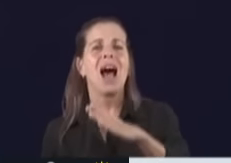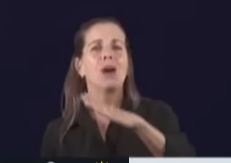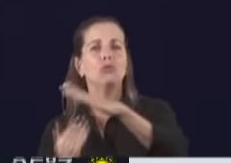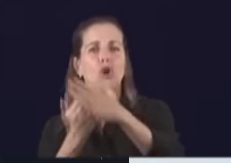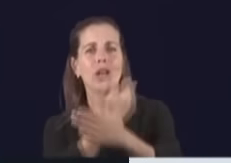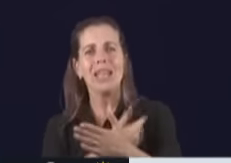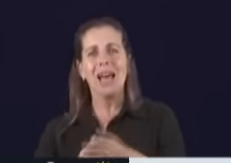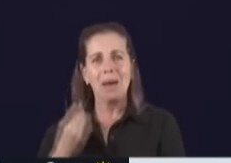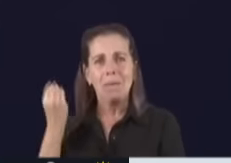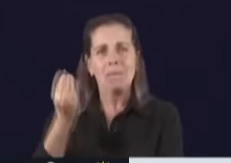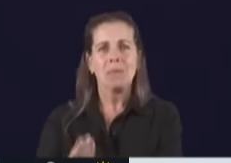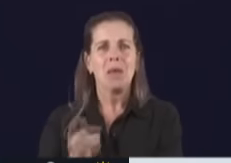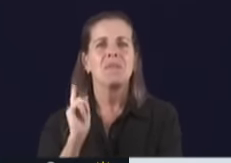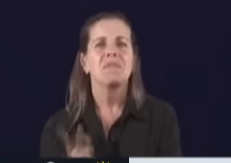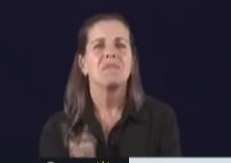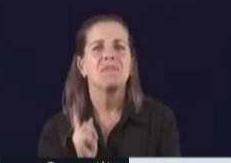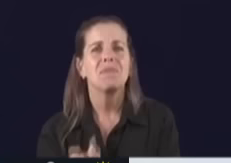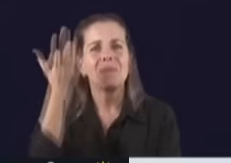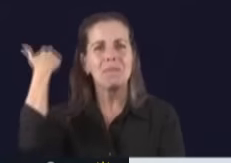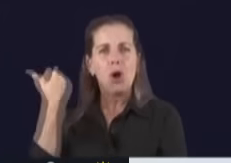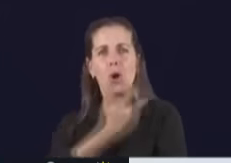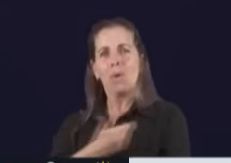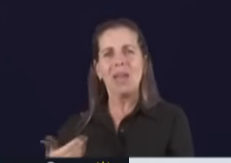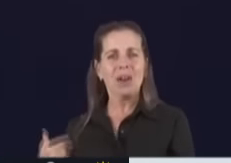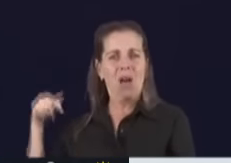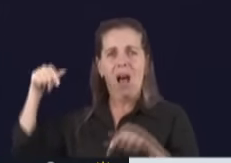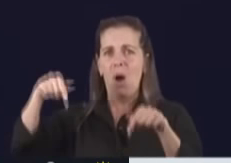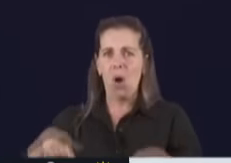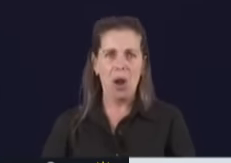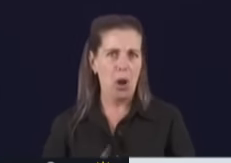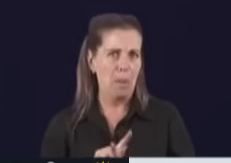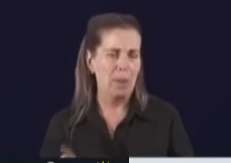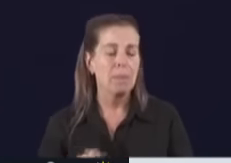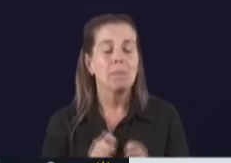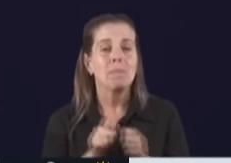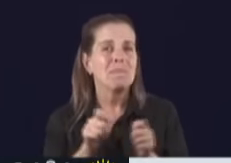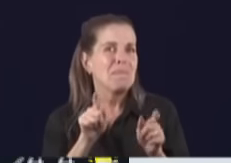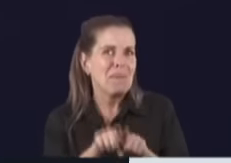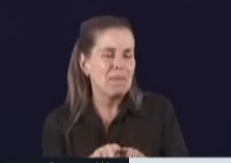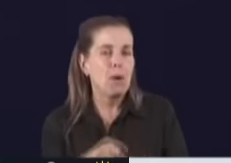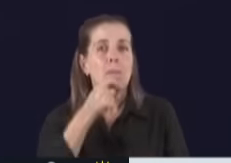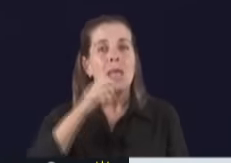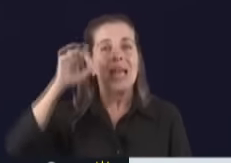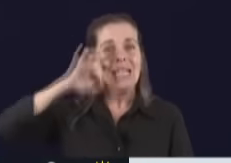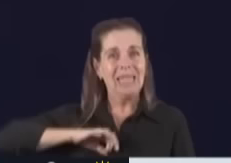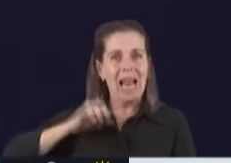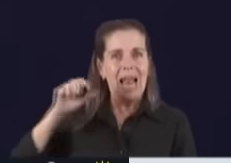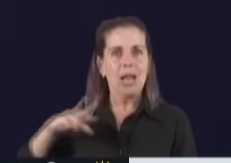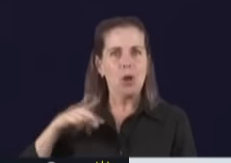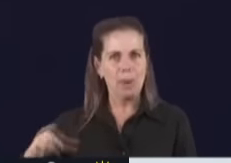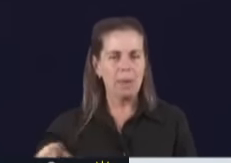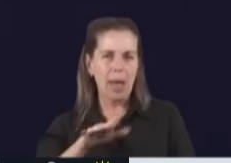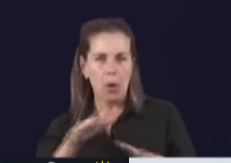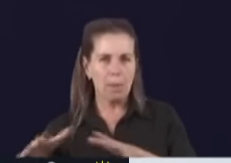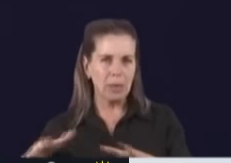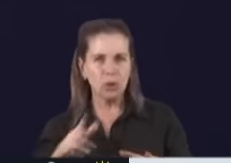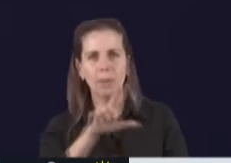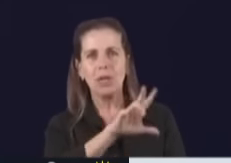titular, desde el gobierno anterior. El salario formal privado, que se ubicaba en torno a los $300 cuando